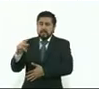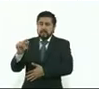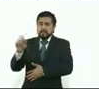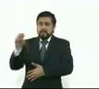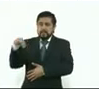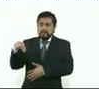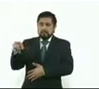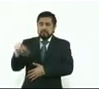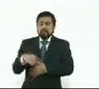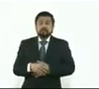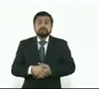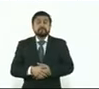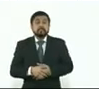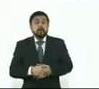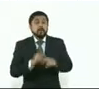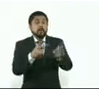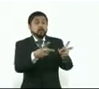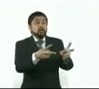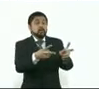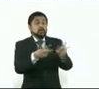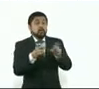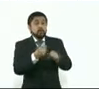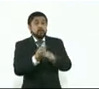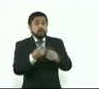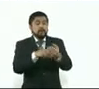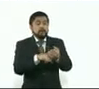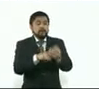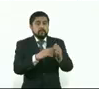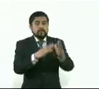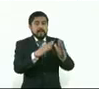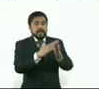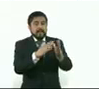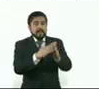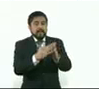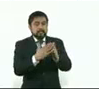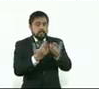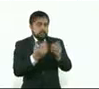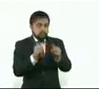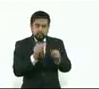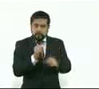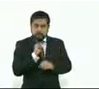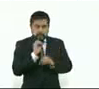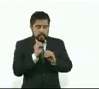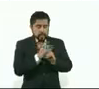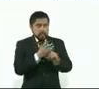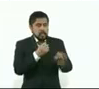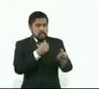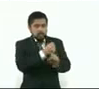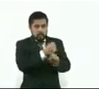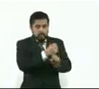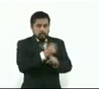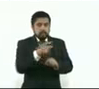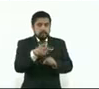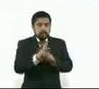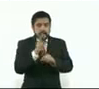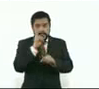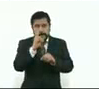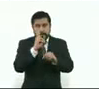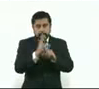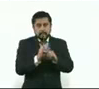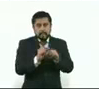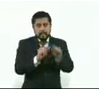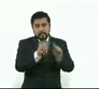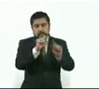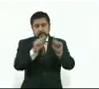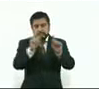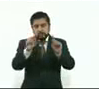casa habitación sin violencia, hay un pequeño aumento particularmente registrable y también hubo un compromiso de poner atención sobre él en el